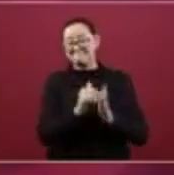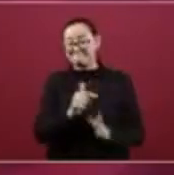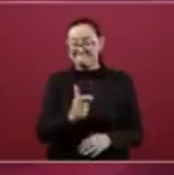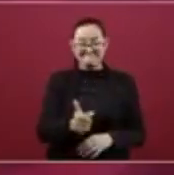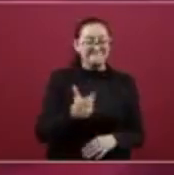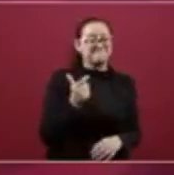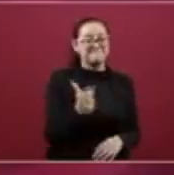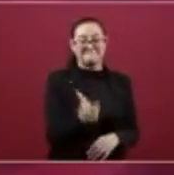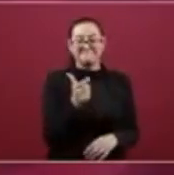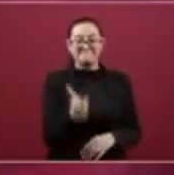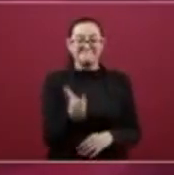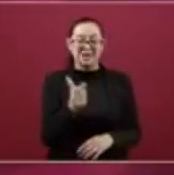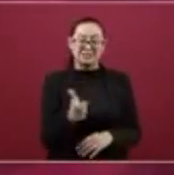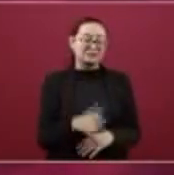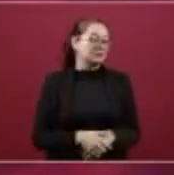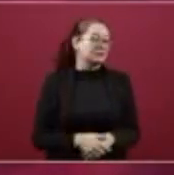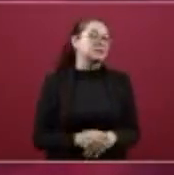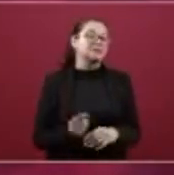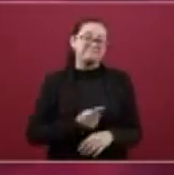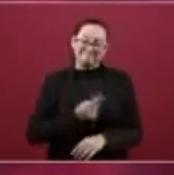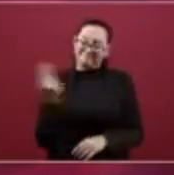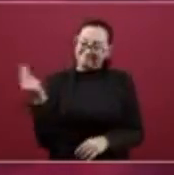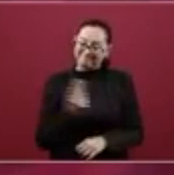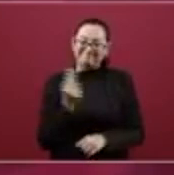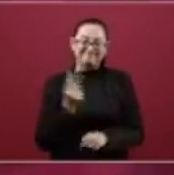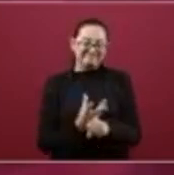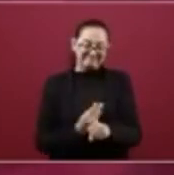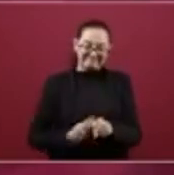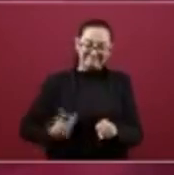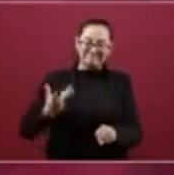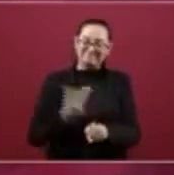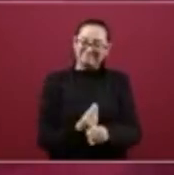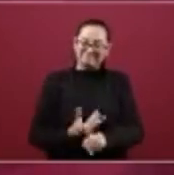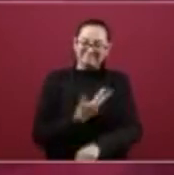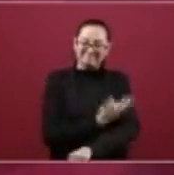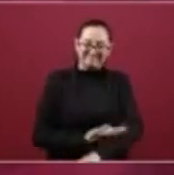a regularizar esta situación.